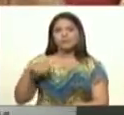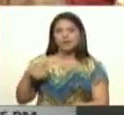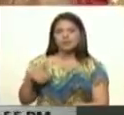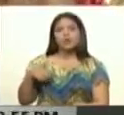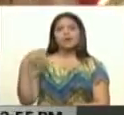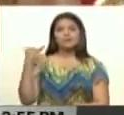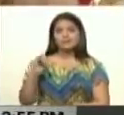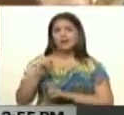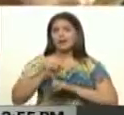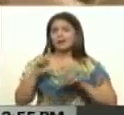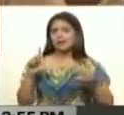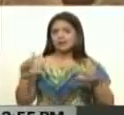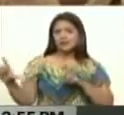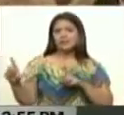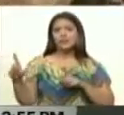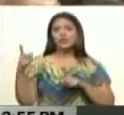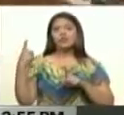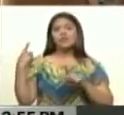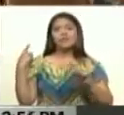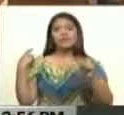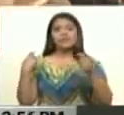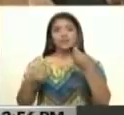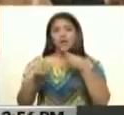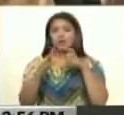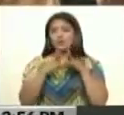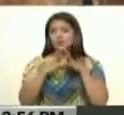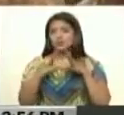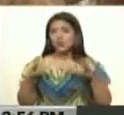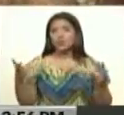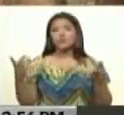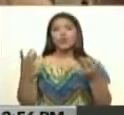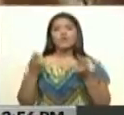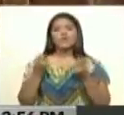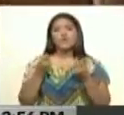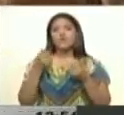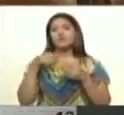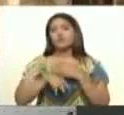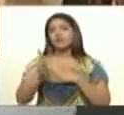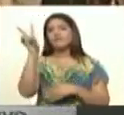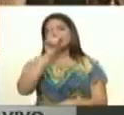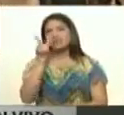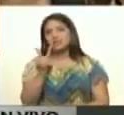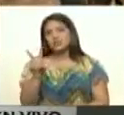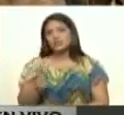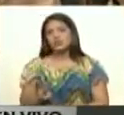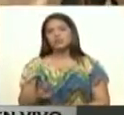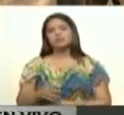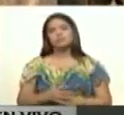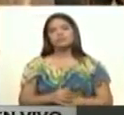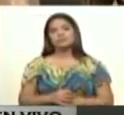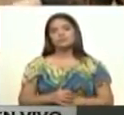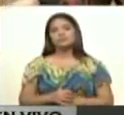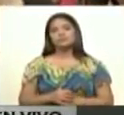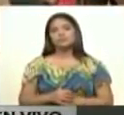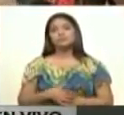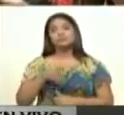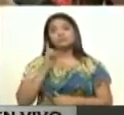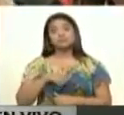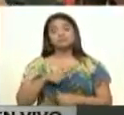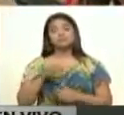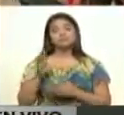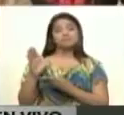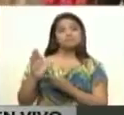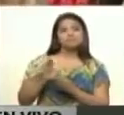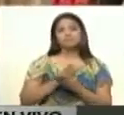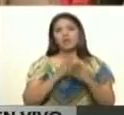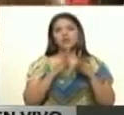nos tenían prácticamente vendidos fondos de inversiones de Venezuela a las transnacionales que prácticamente nos quitaban